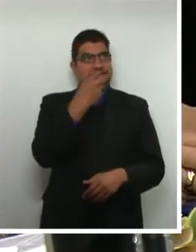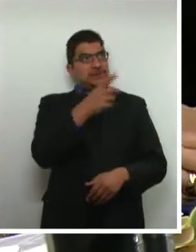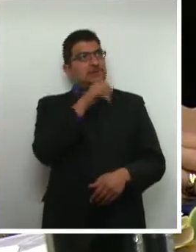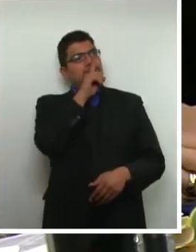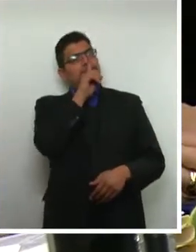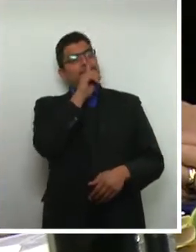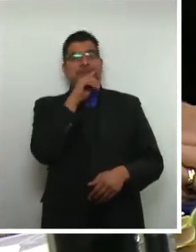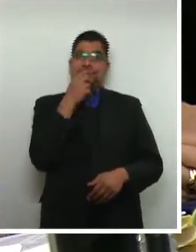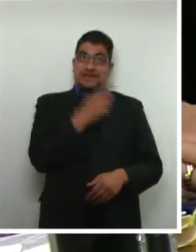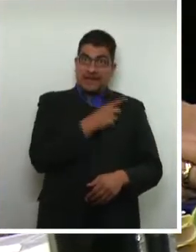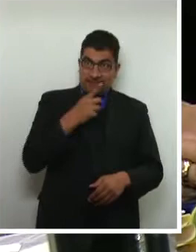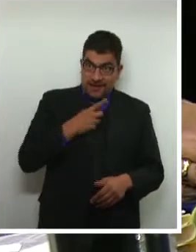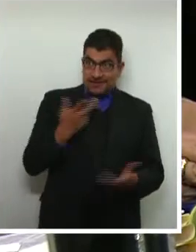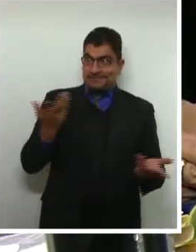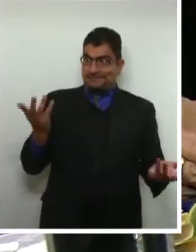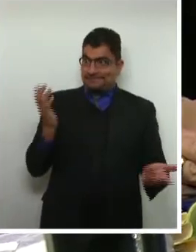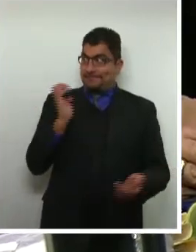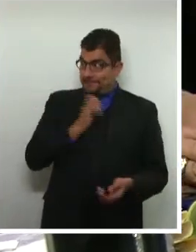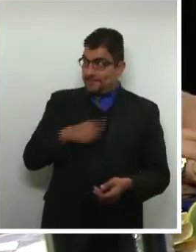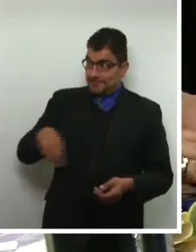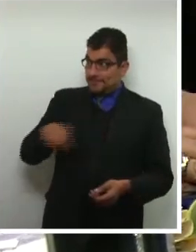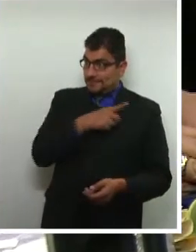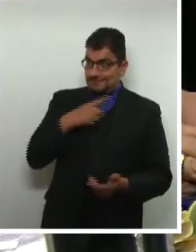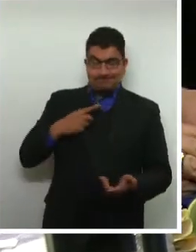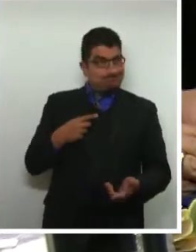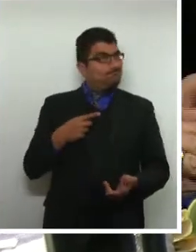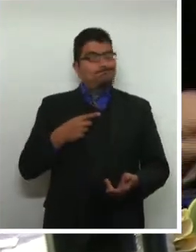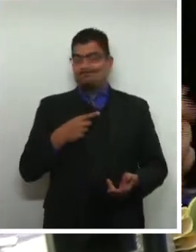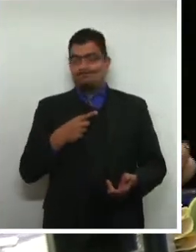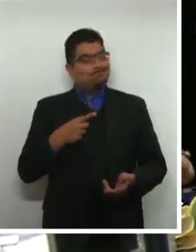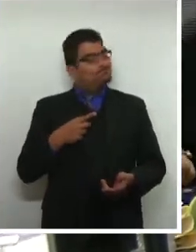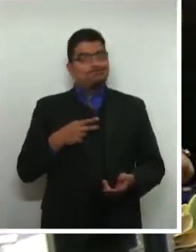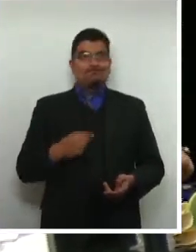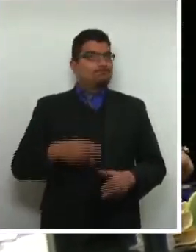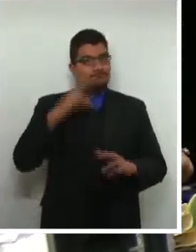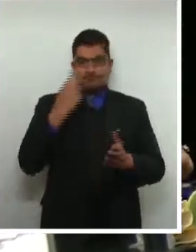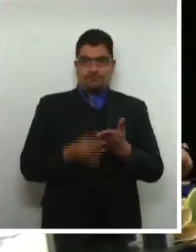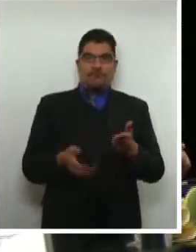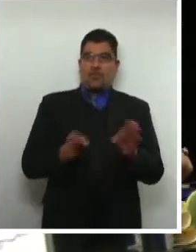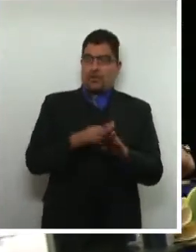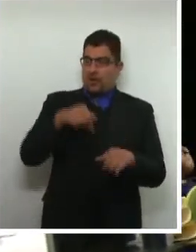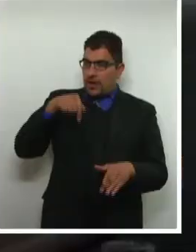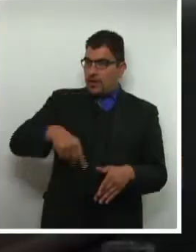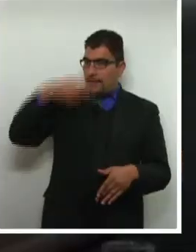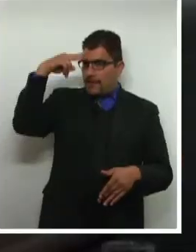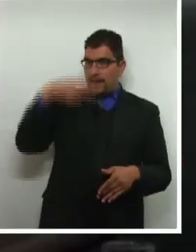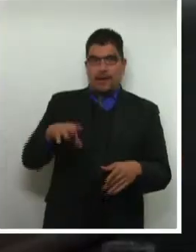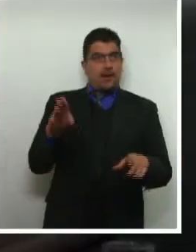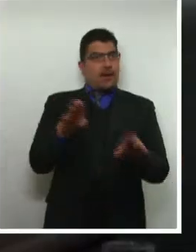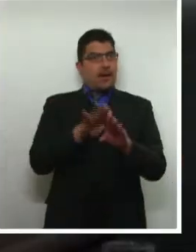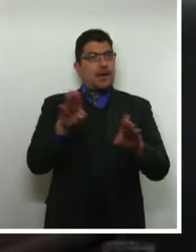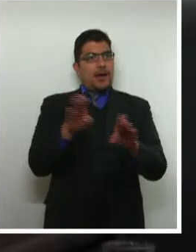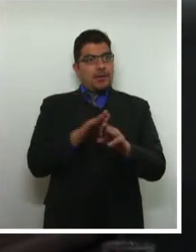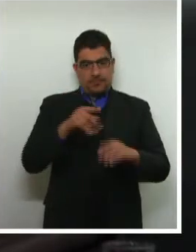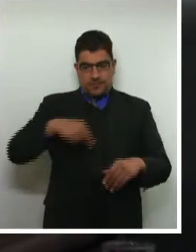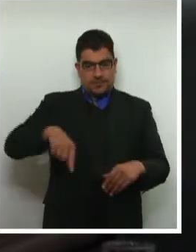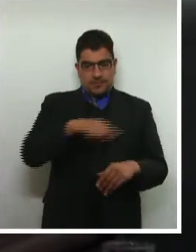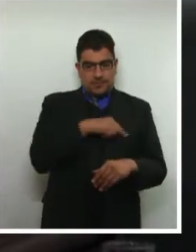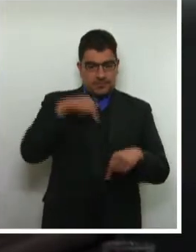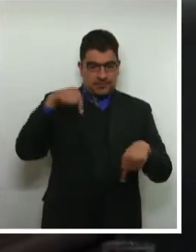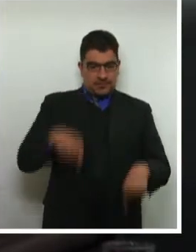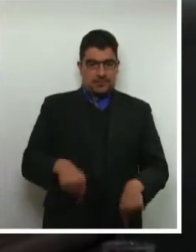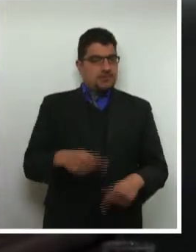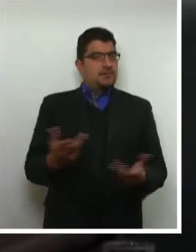situaciones no deben de suceder. Ese tipo de cosas no le deben de suceder, no le deben de pasar a